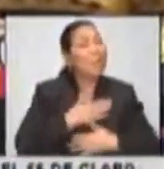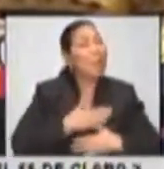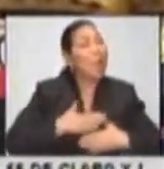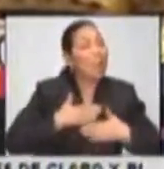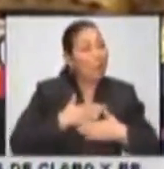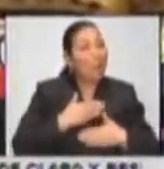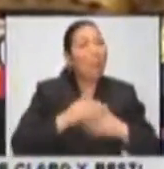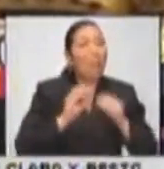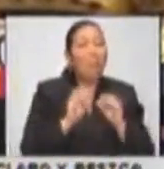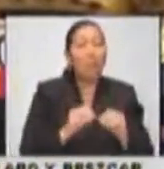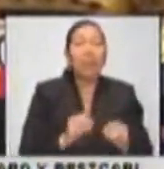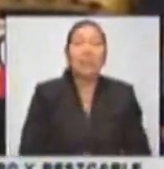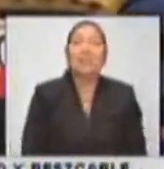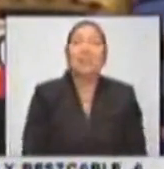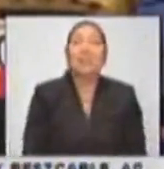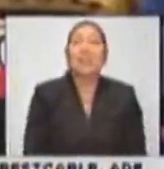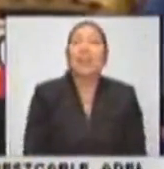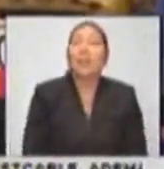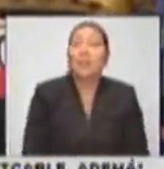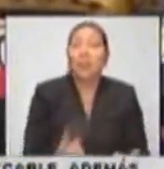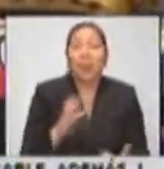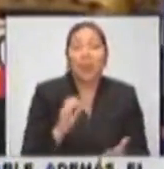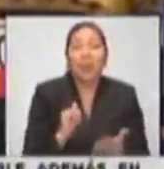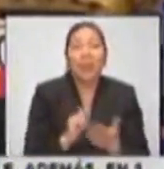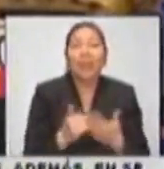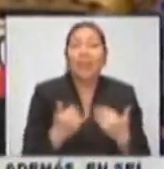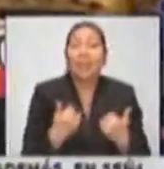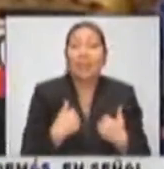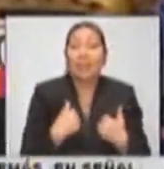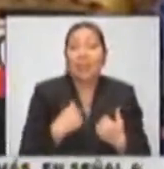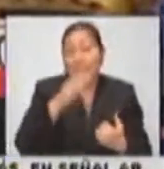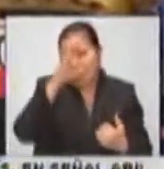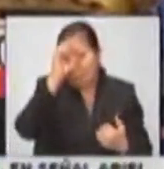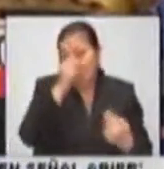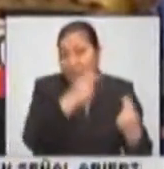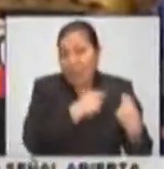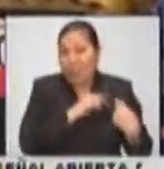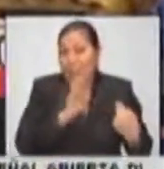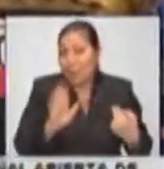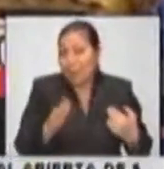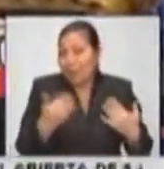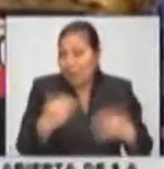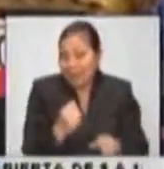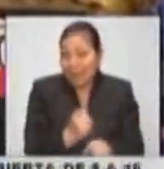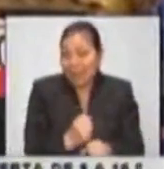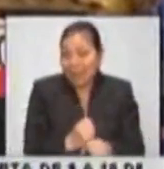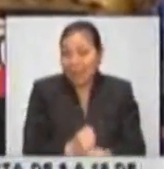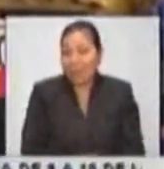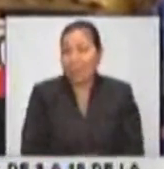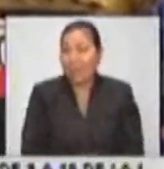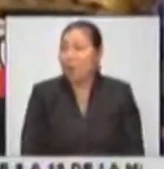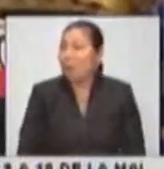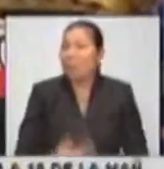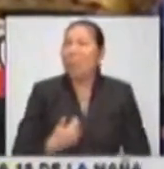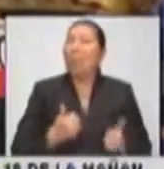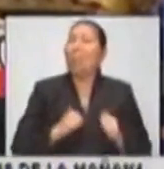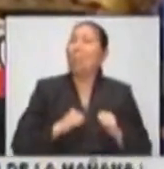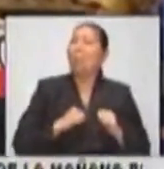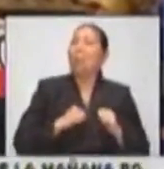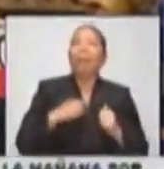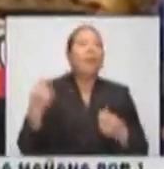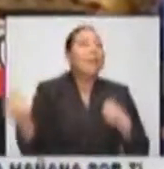había expuesto. Entonces, esto yo creo que te corresponde a Cancillería, para ver si se ha hecho ese trabajo. No nos podemos estar